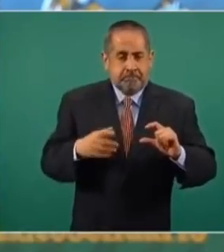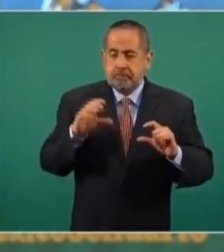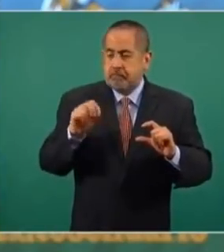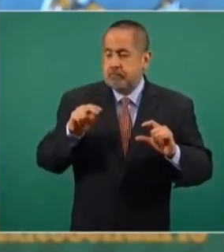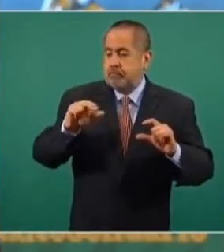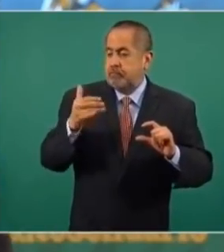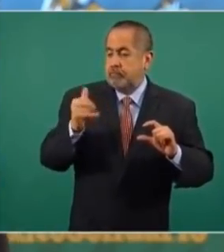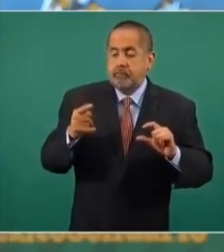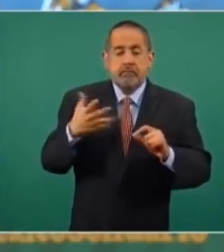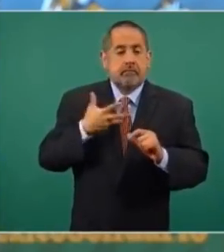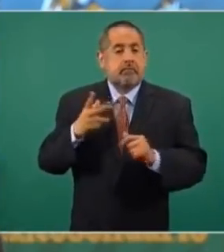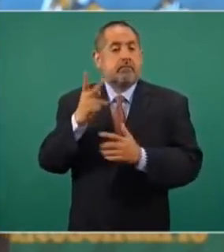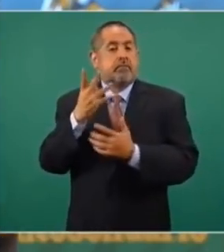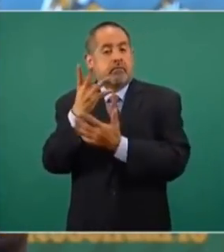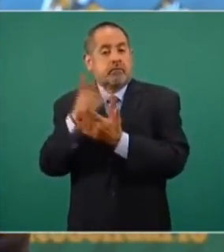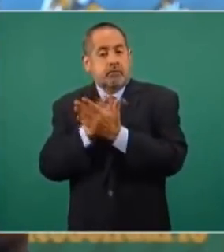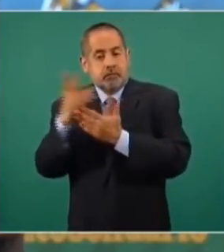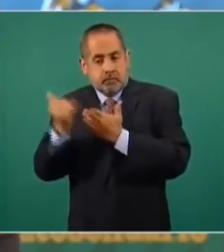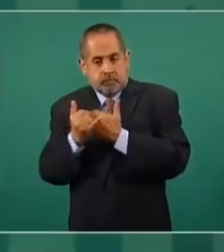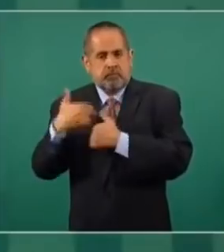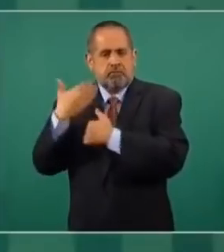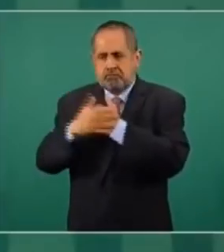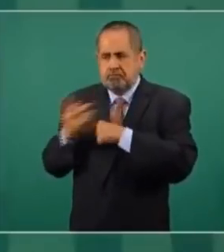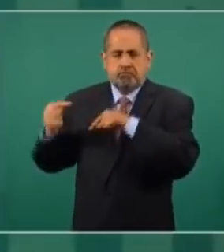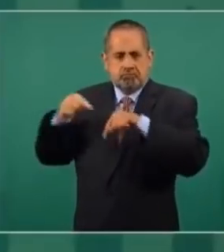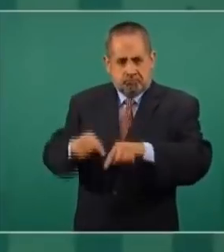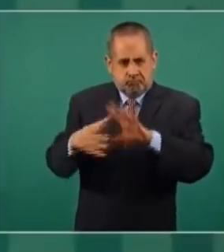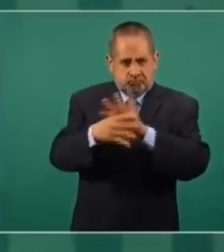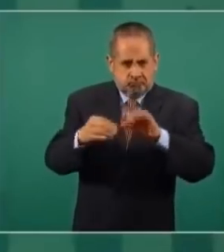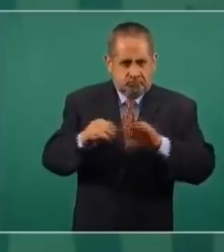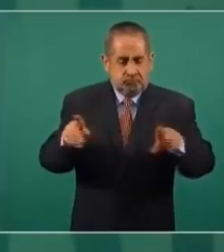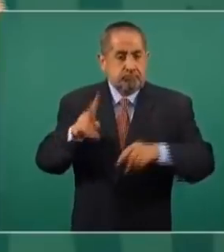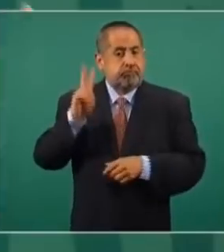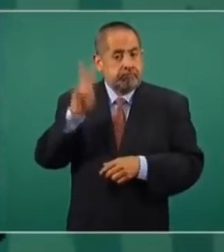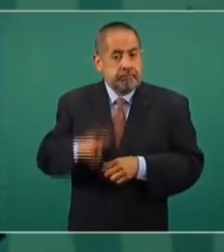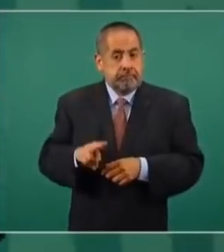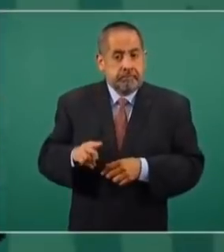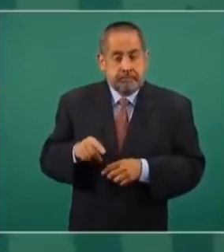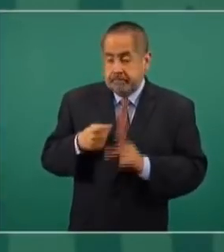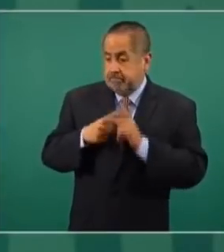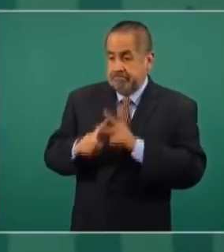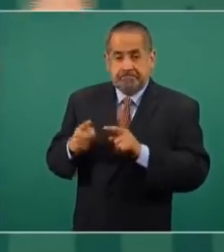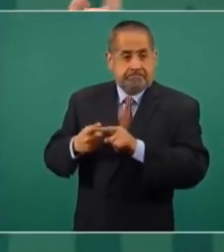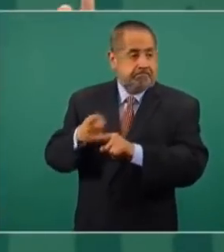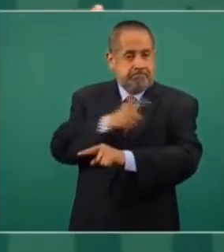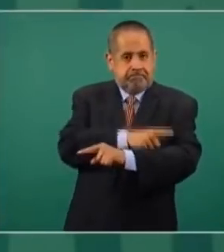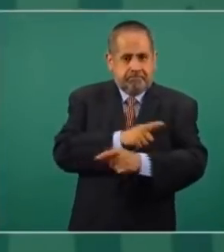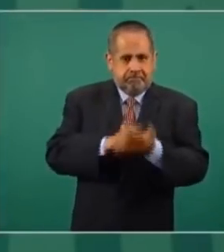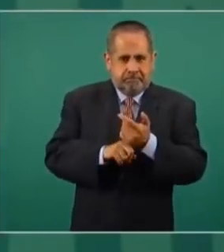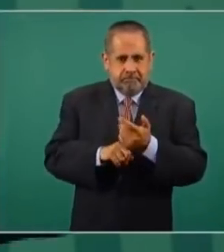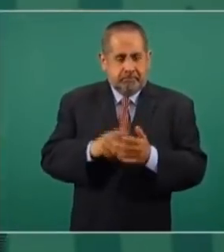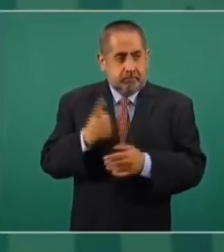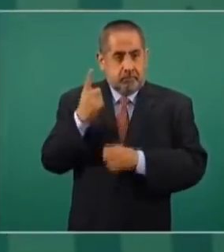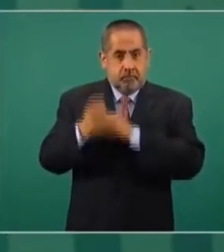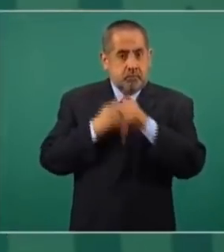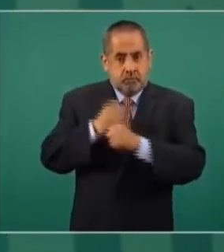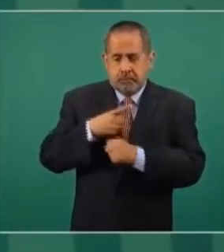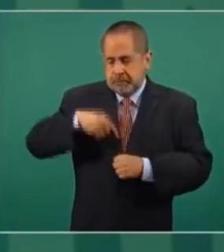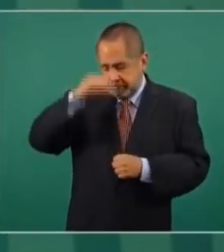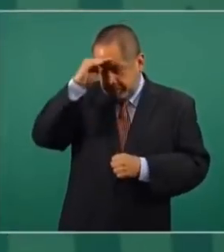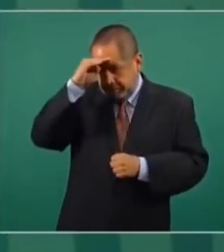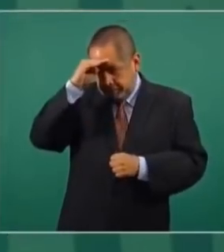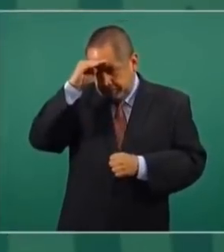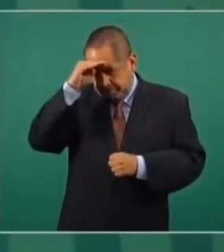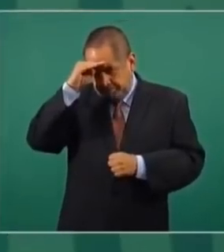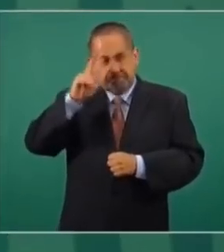4 proyectos cuando menos, ya informará CONACYT, pero ha sido una preocupación desde el día 1. Esto lleva más de un año, quizá